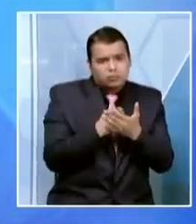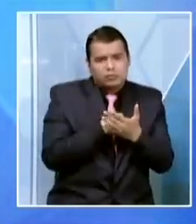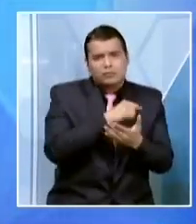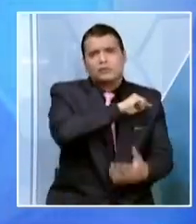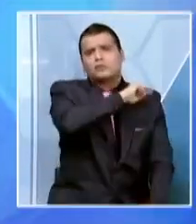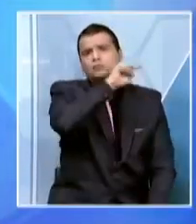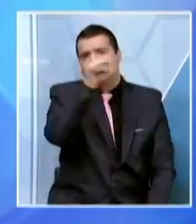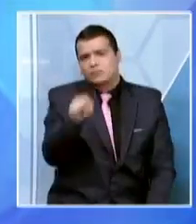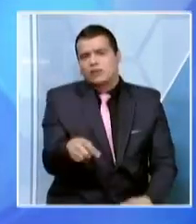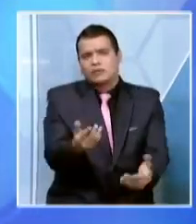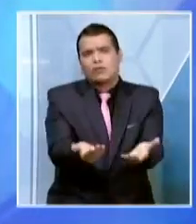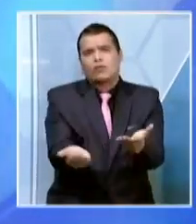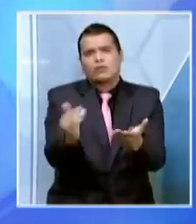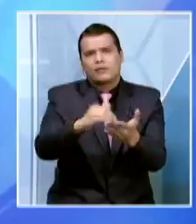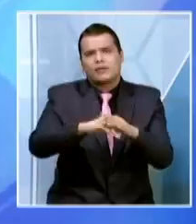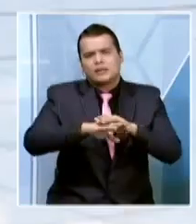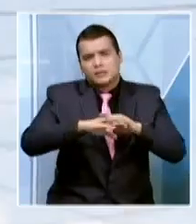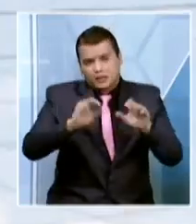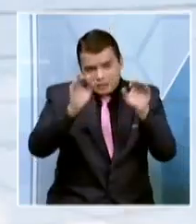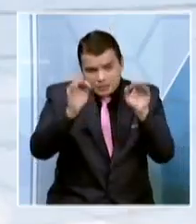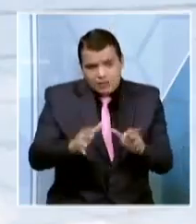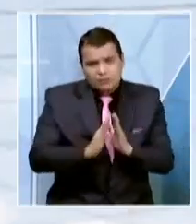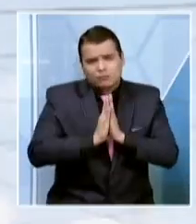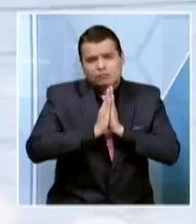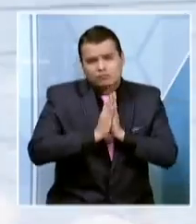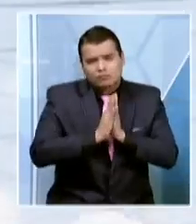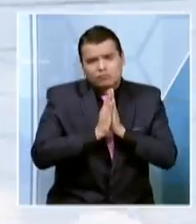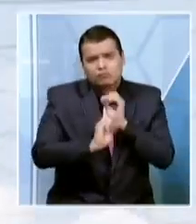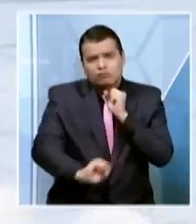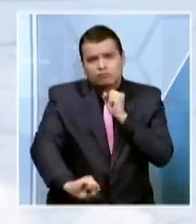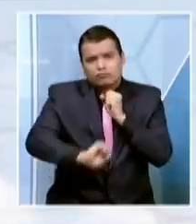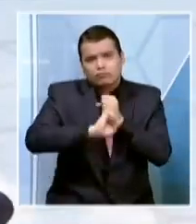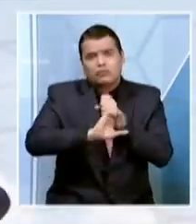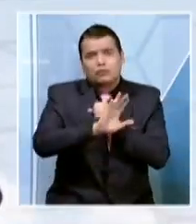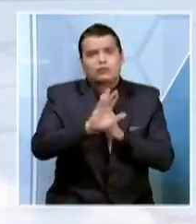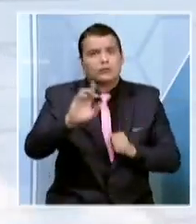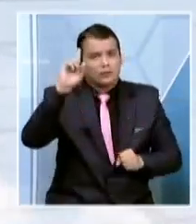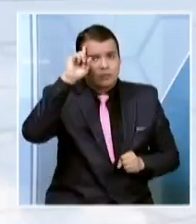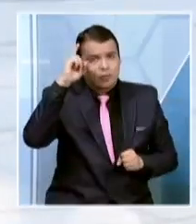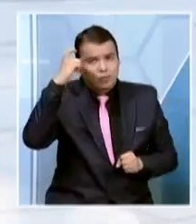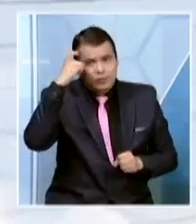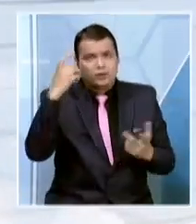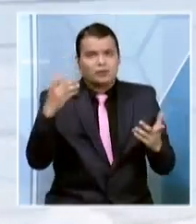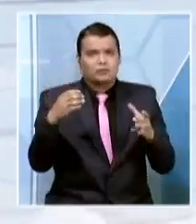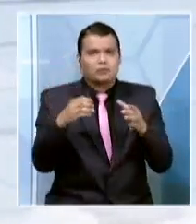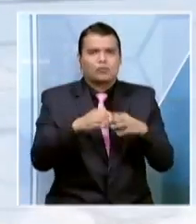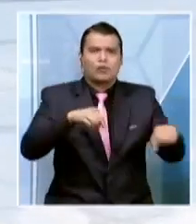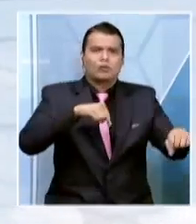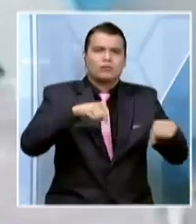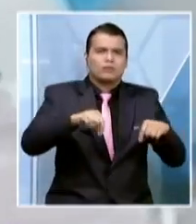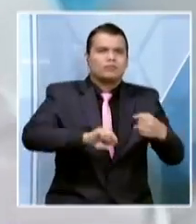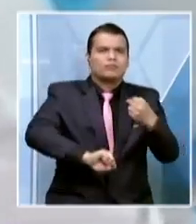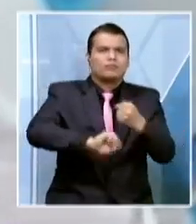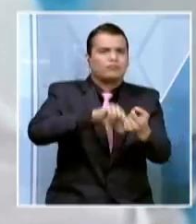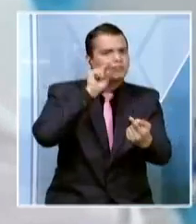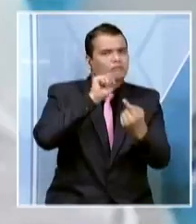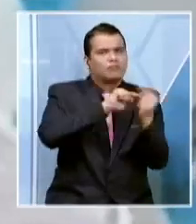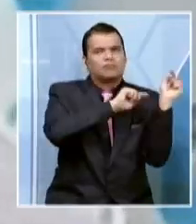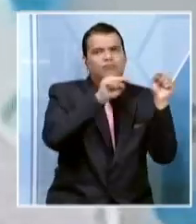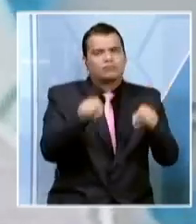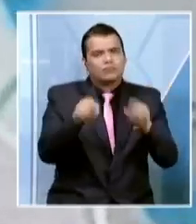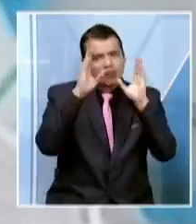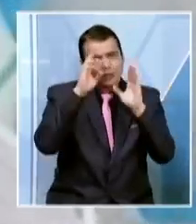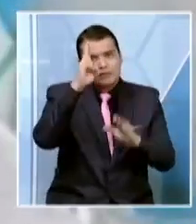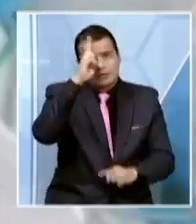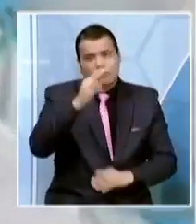ir recogiendo. Pide ayuda con urgencia al gobierno colombiano y a las autoridades competentes para poder volver y continuar con el tratamiento